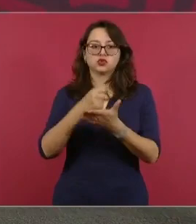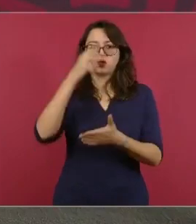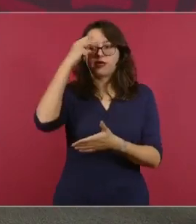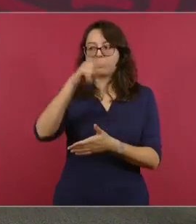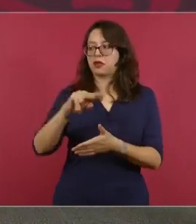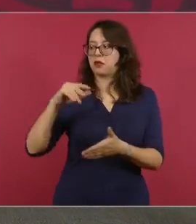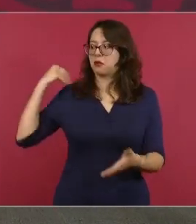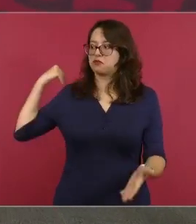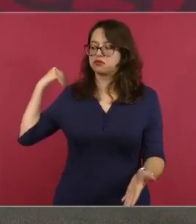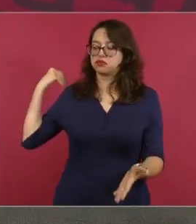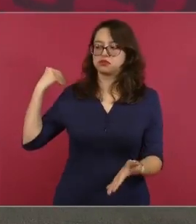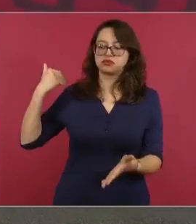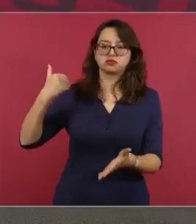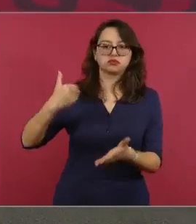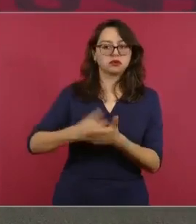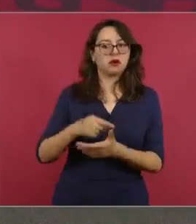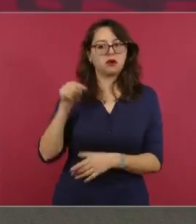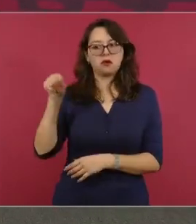de gobierno.